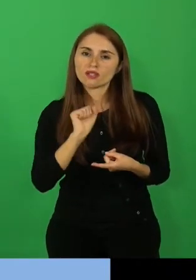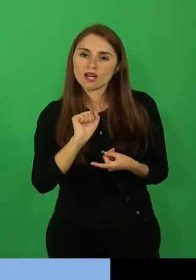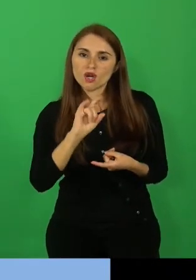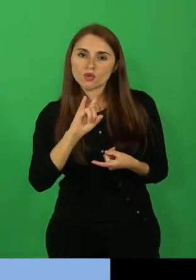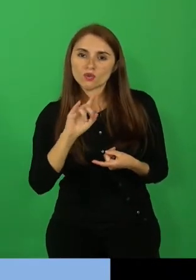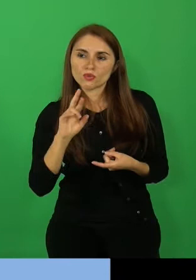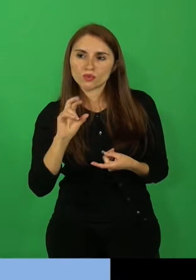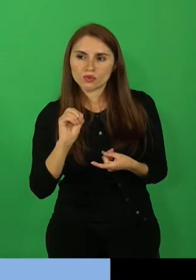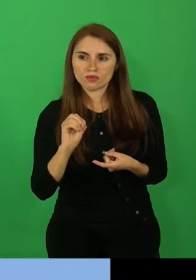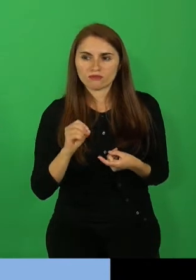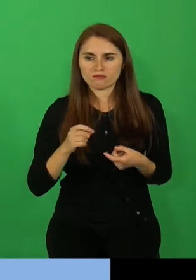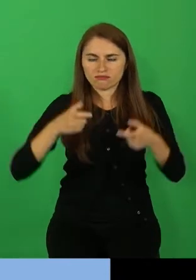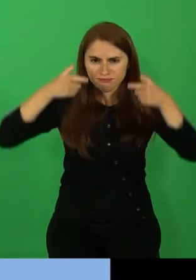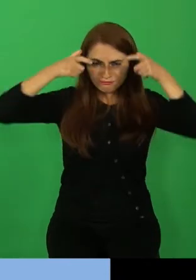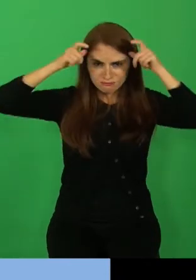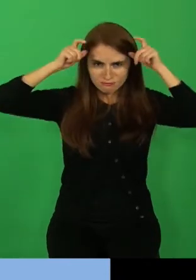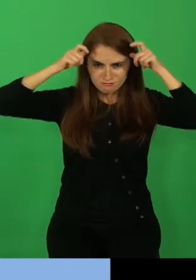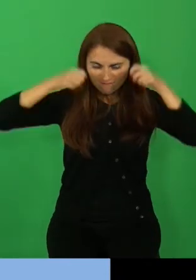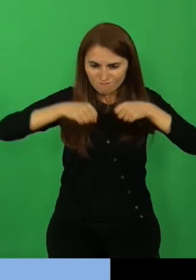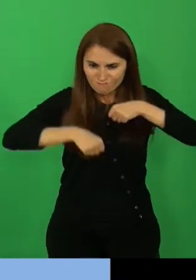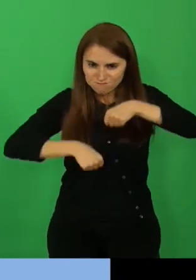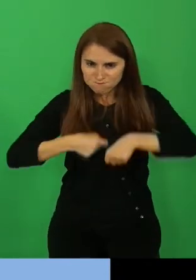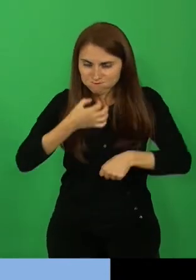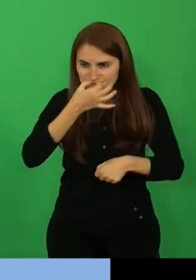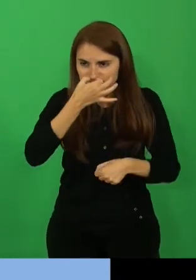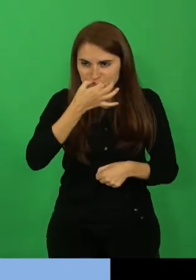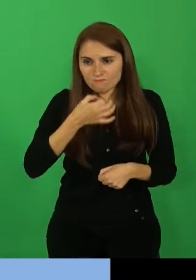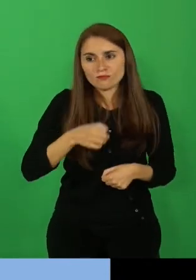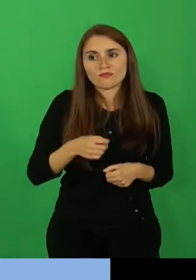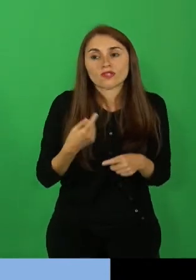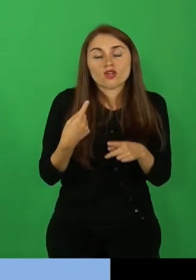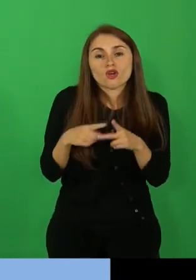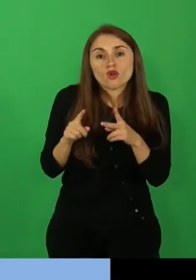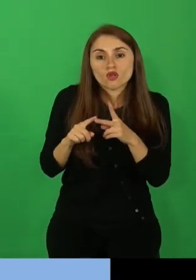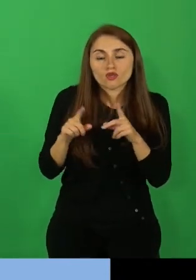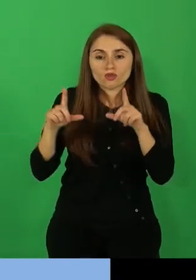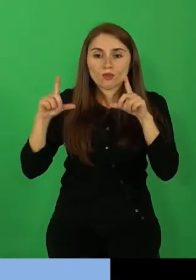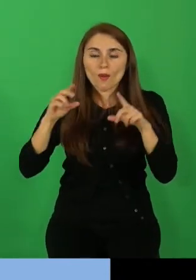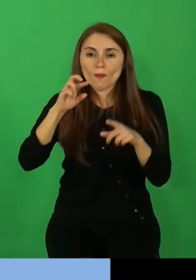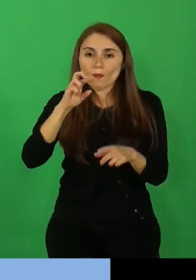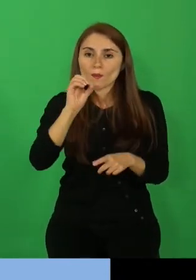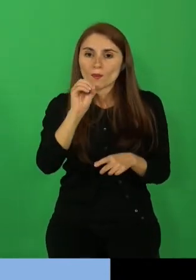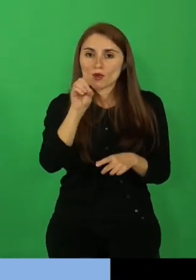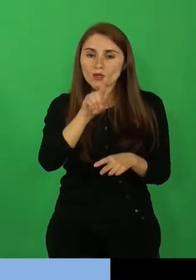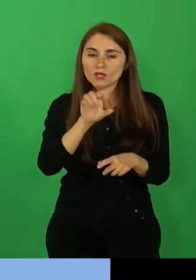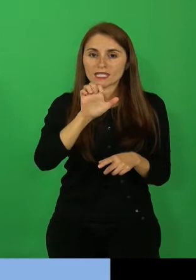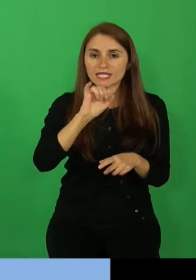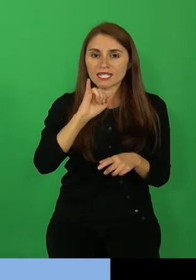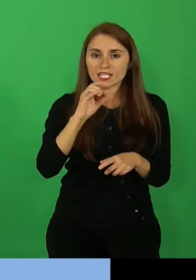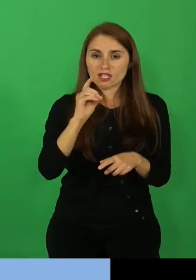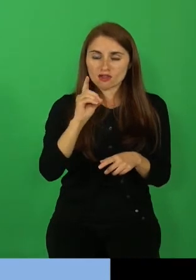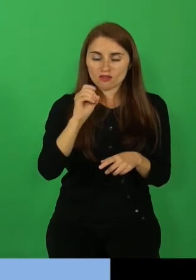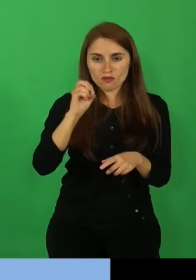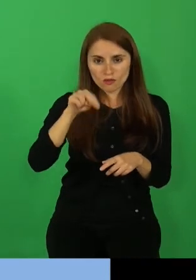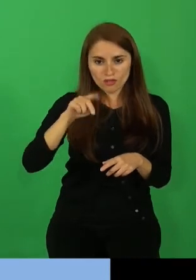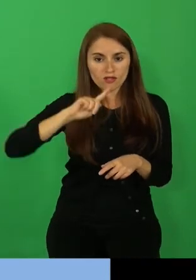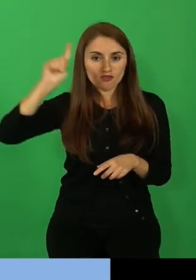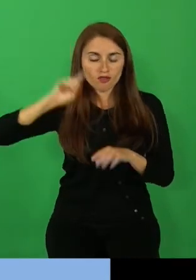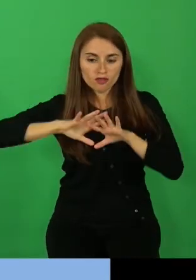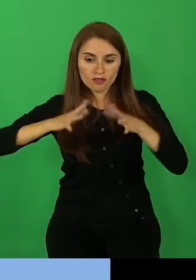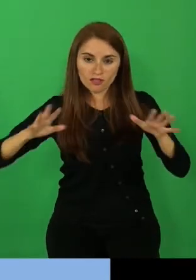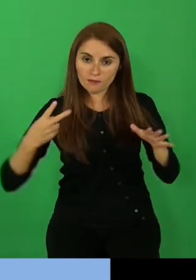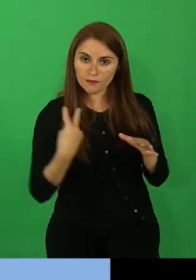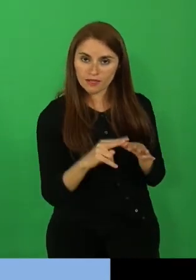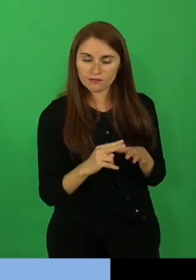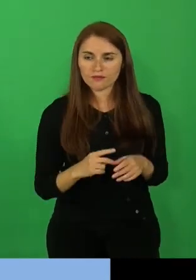de tauro y que también tiene ciertas características humanas. Tenemos Poseidón, que se considera, ¿cierto?, el dios del mar. Tenemos